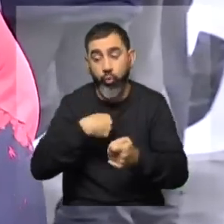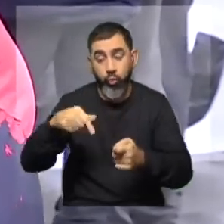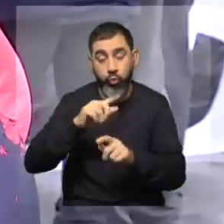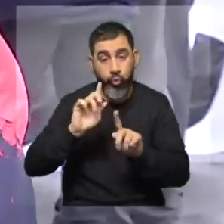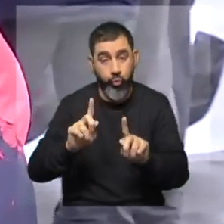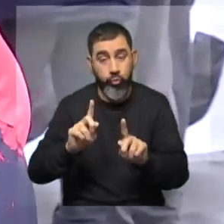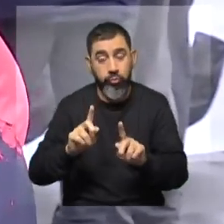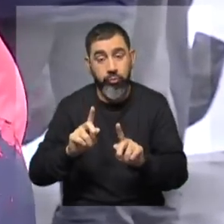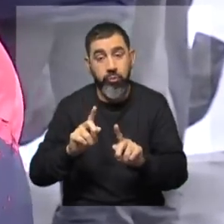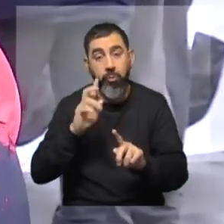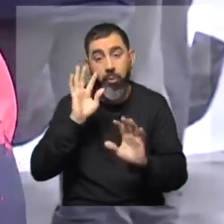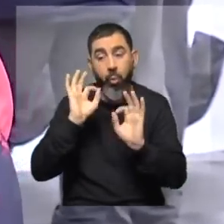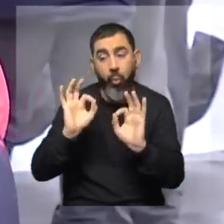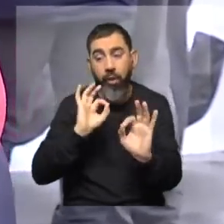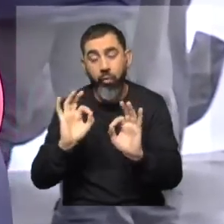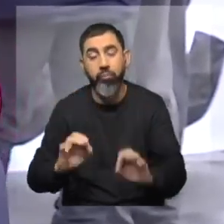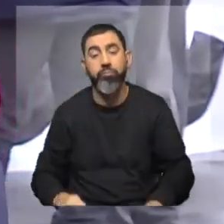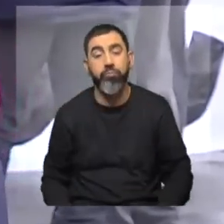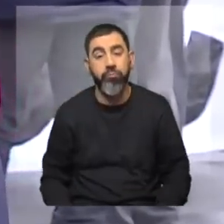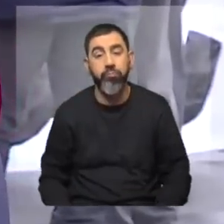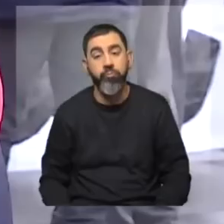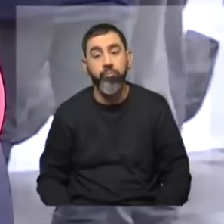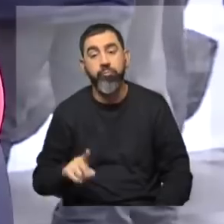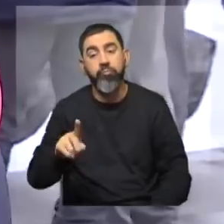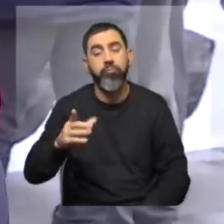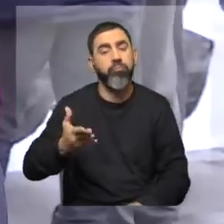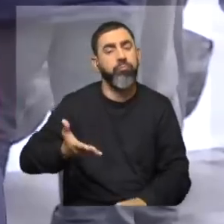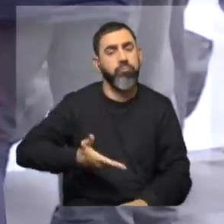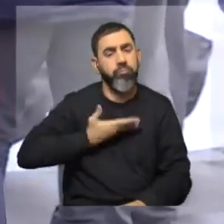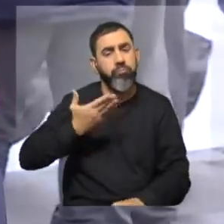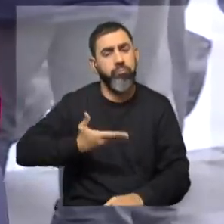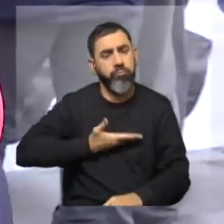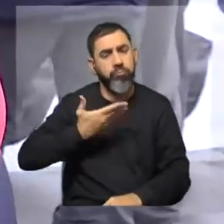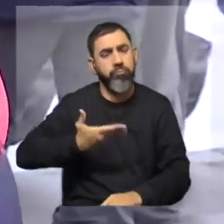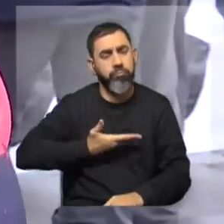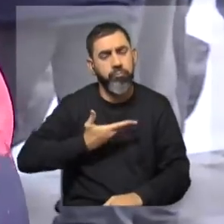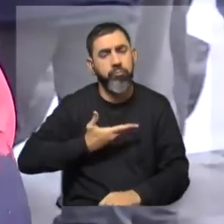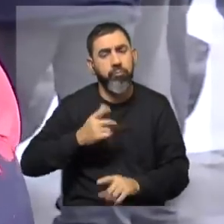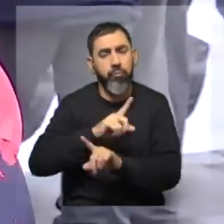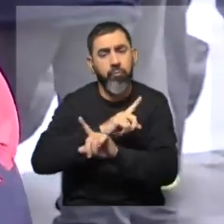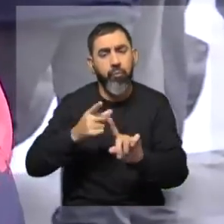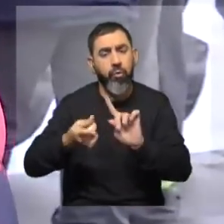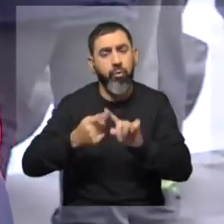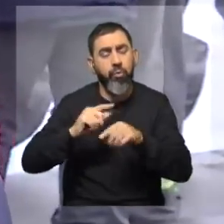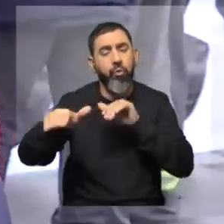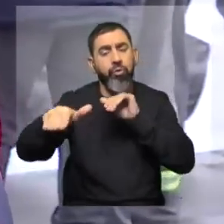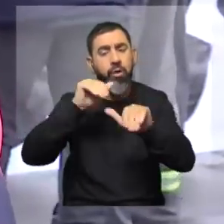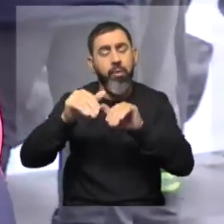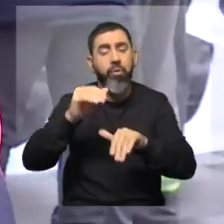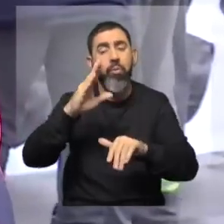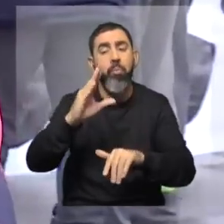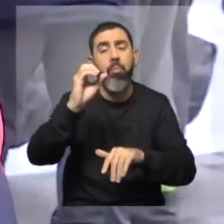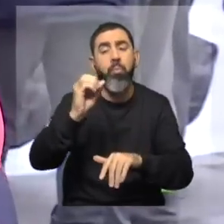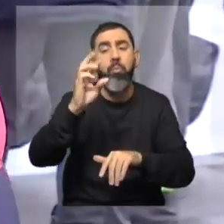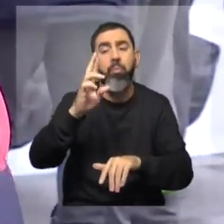estamos siendo cuidados ustedes vienen reclamando por deje sin efecto el llamado para